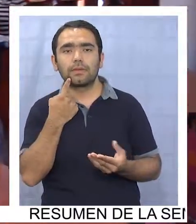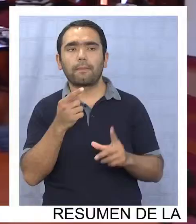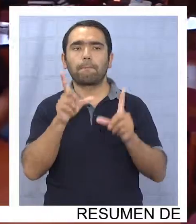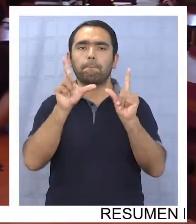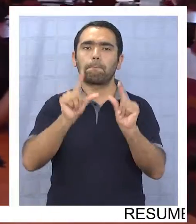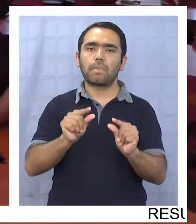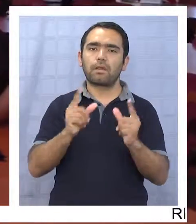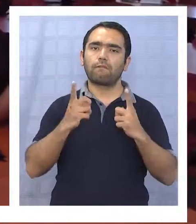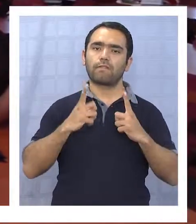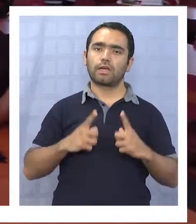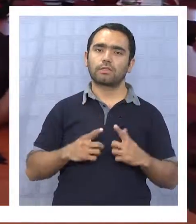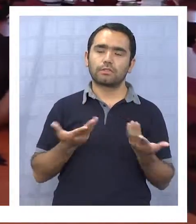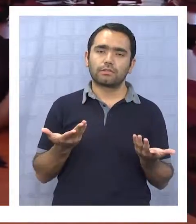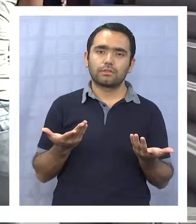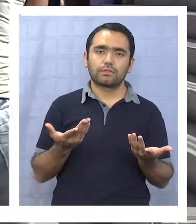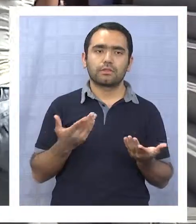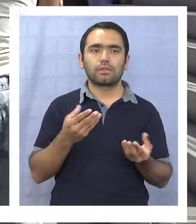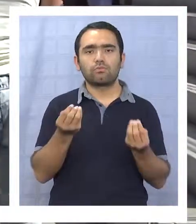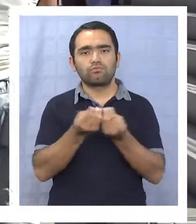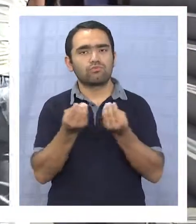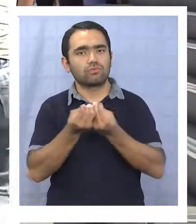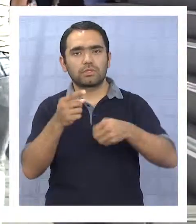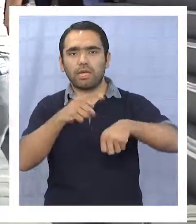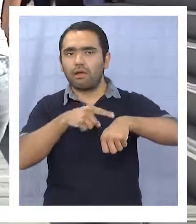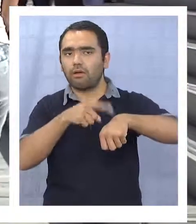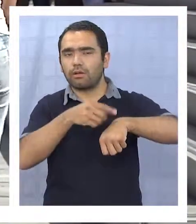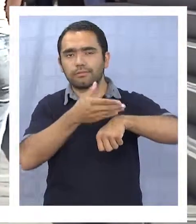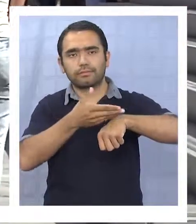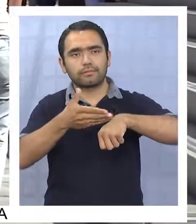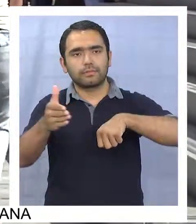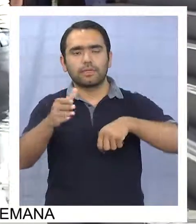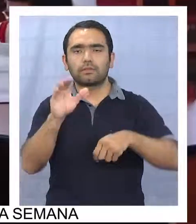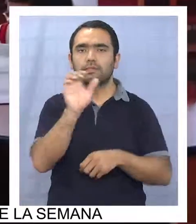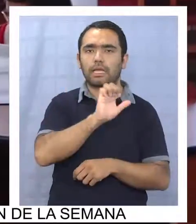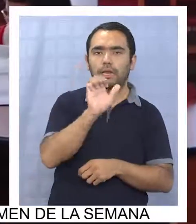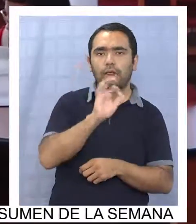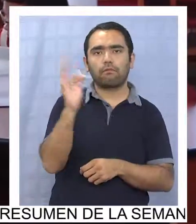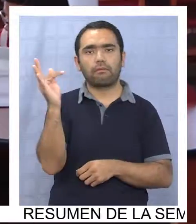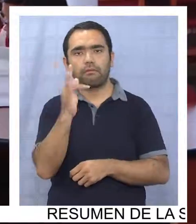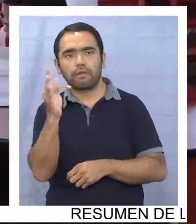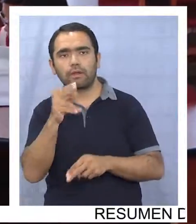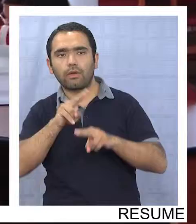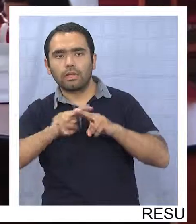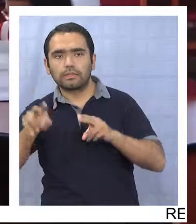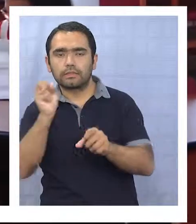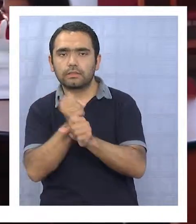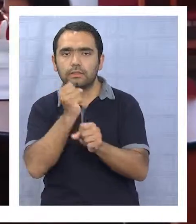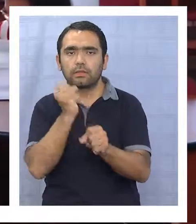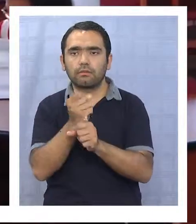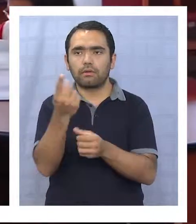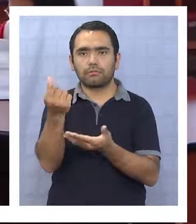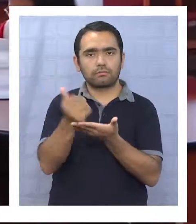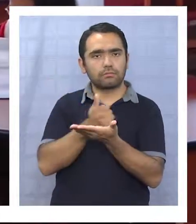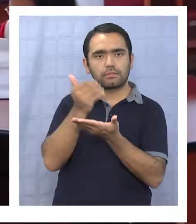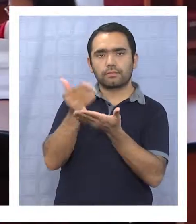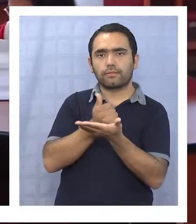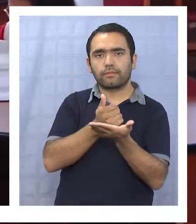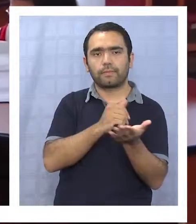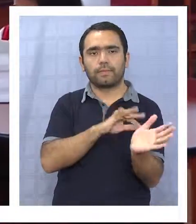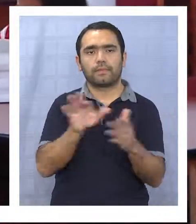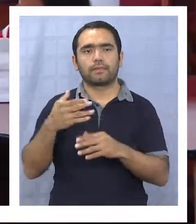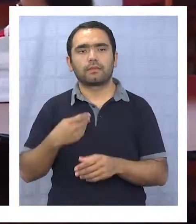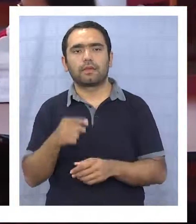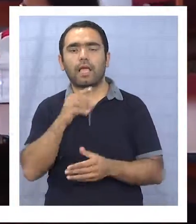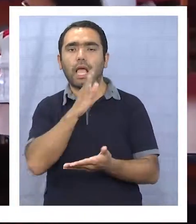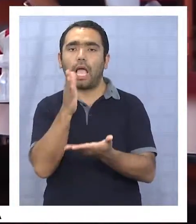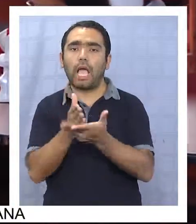muchos profesores ahora además tienen que hacer labores en enero y febrero para tener ingresos hasta el momento la situación parece